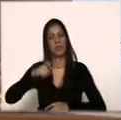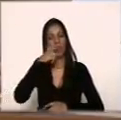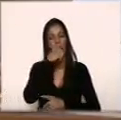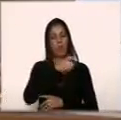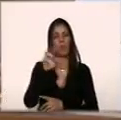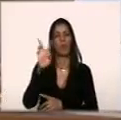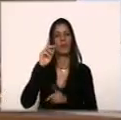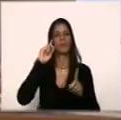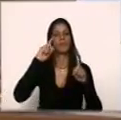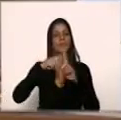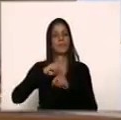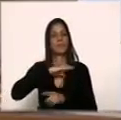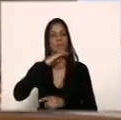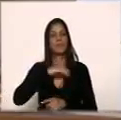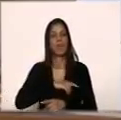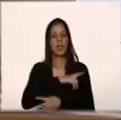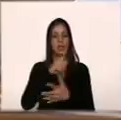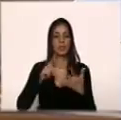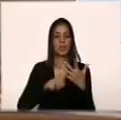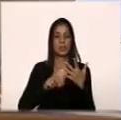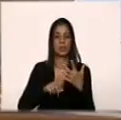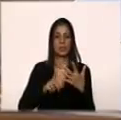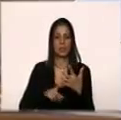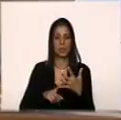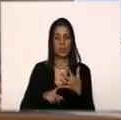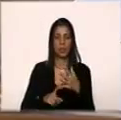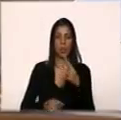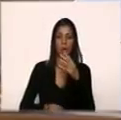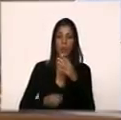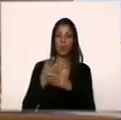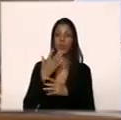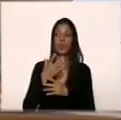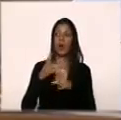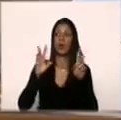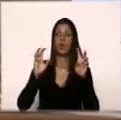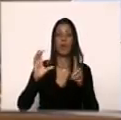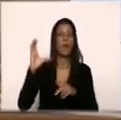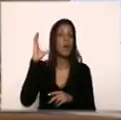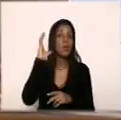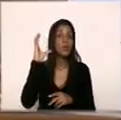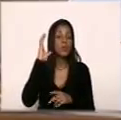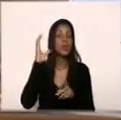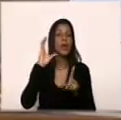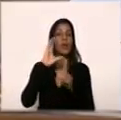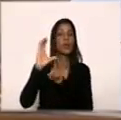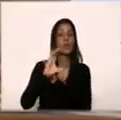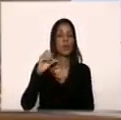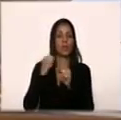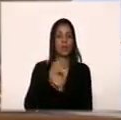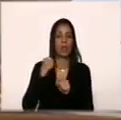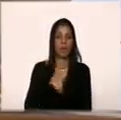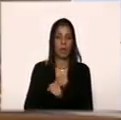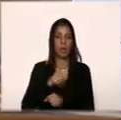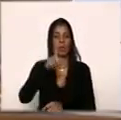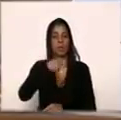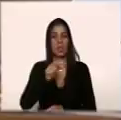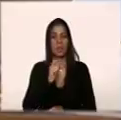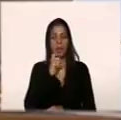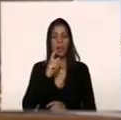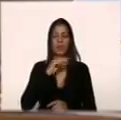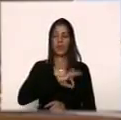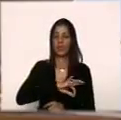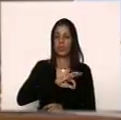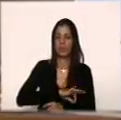pueblo venezolano. 5. La construcción de una nueva conciencia y cultura de trabajo, así como de una